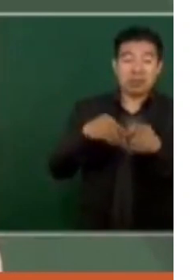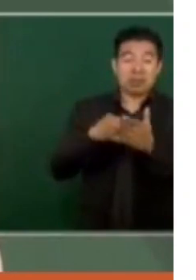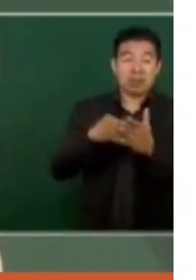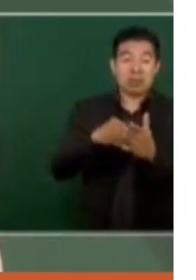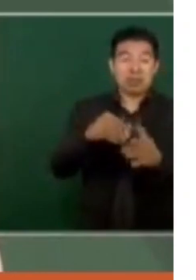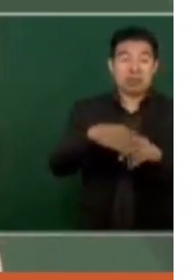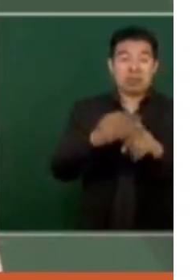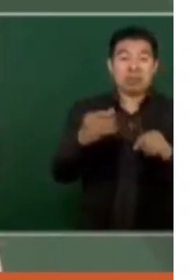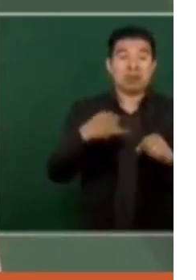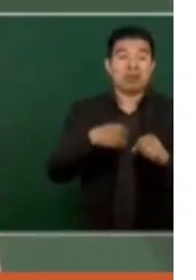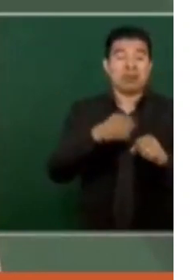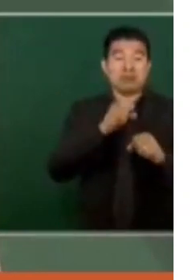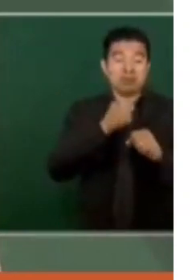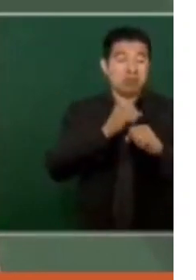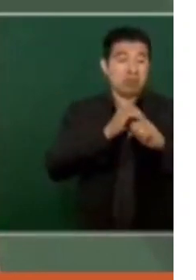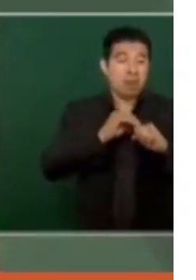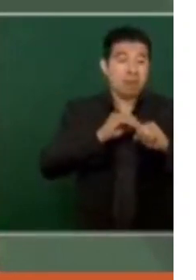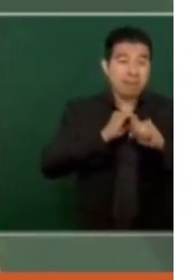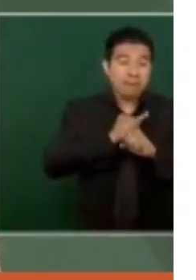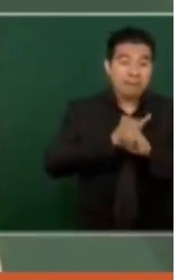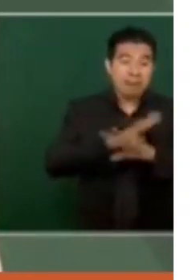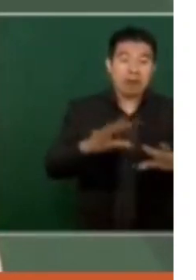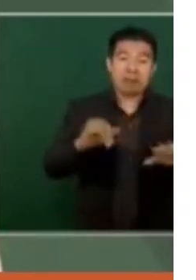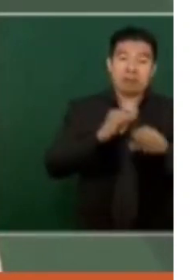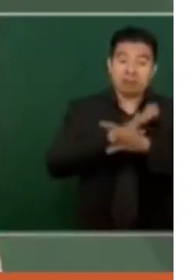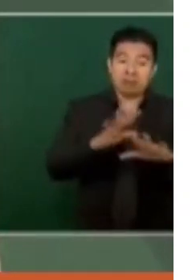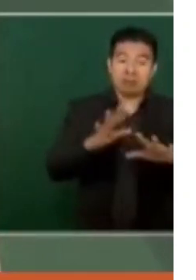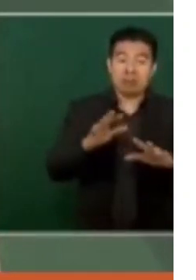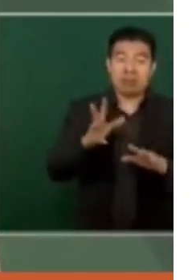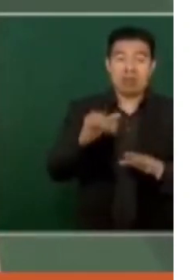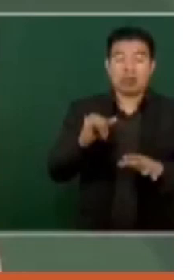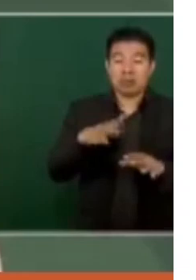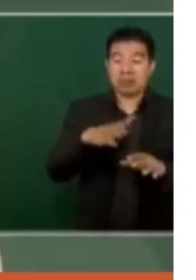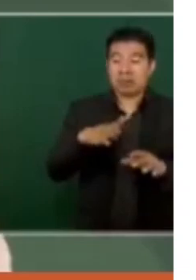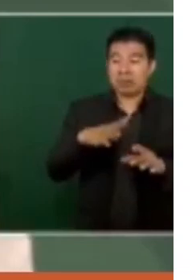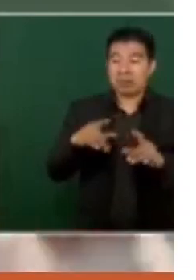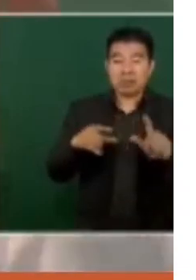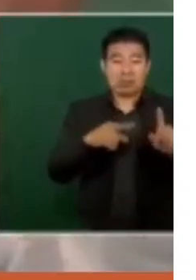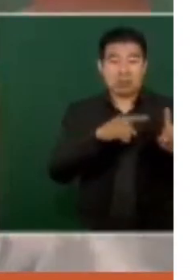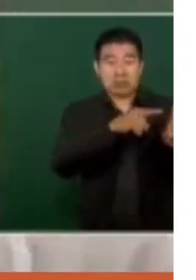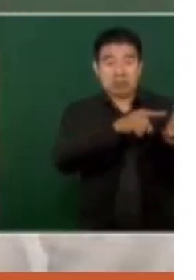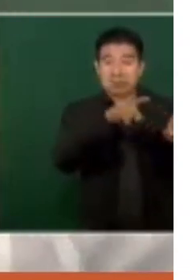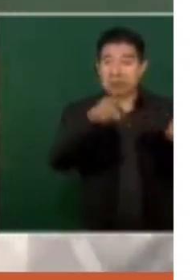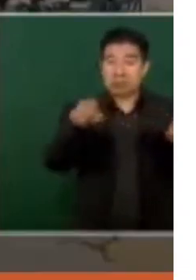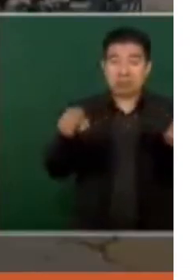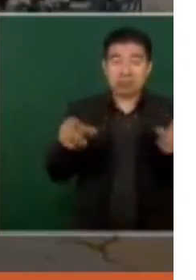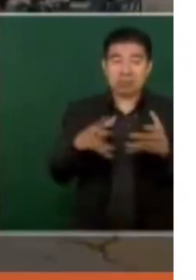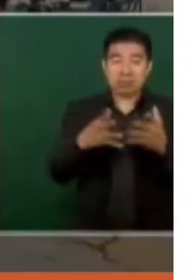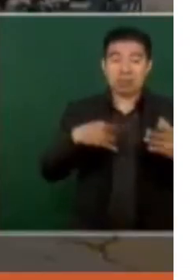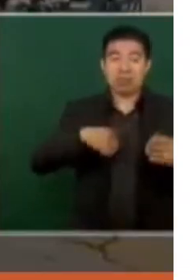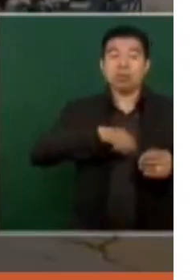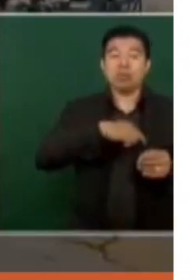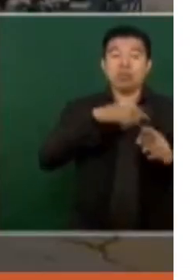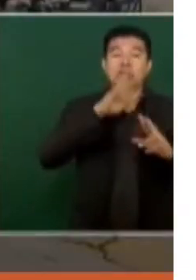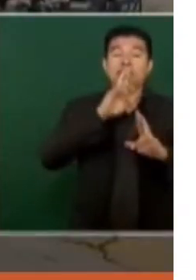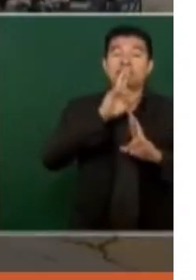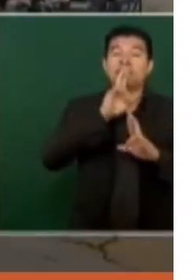medios de información, con honrosas excepciones, pero para que se sepa qué contestamos